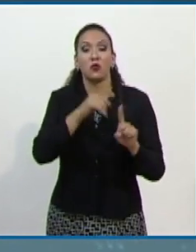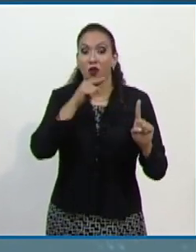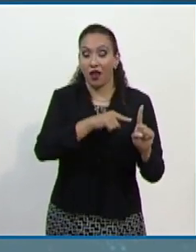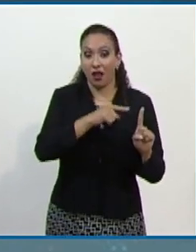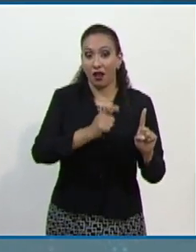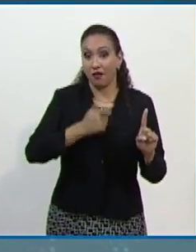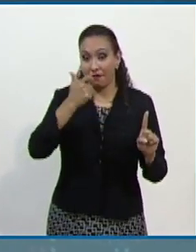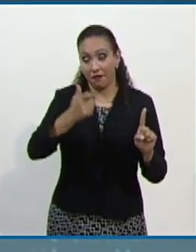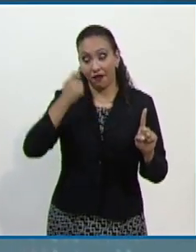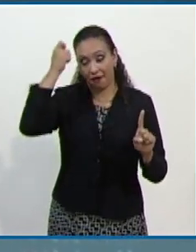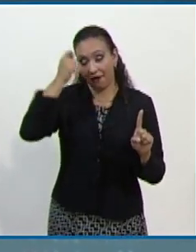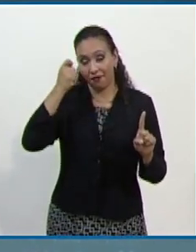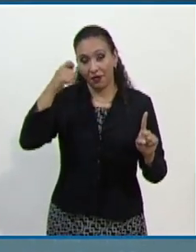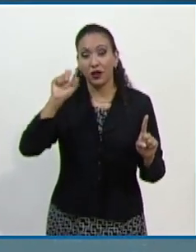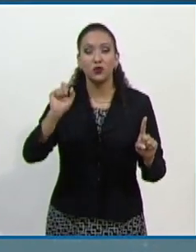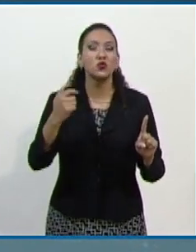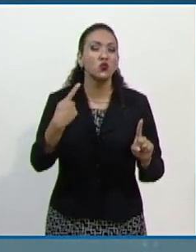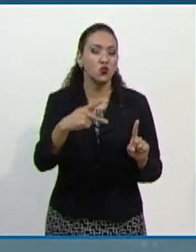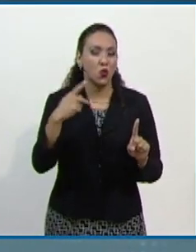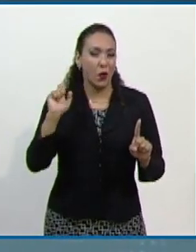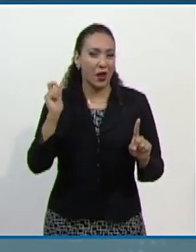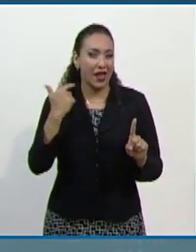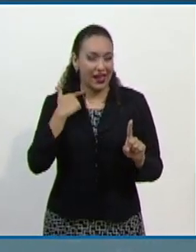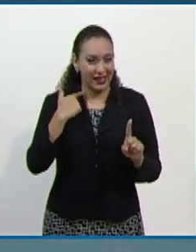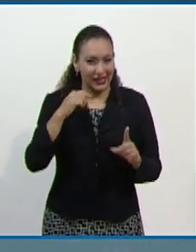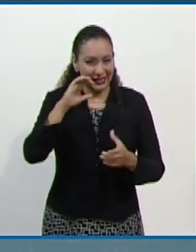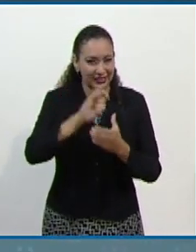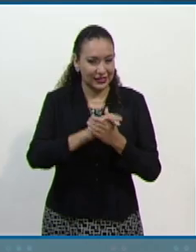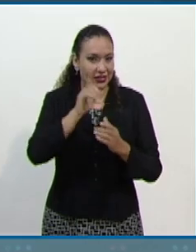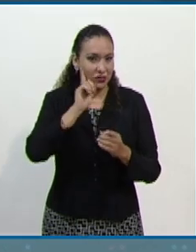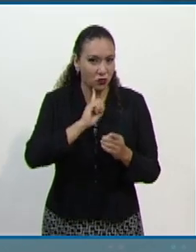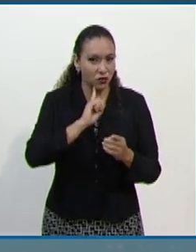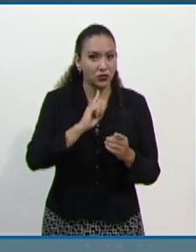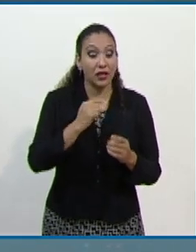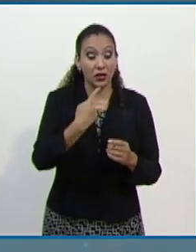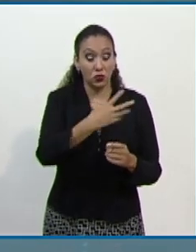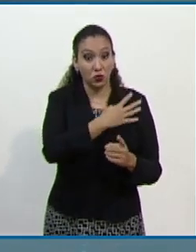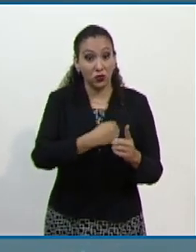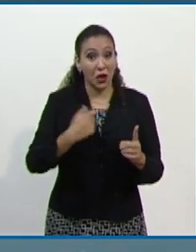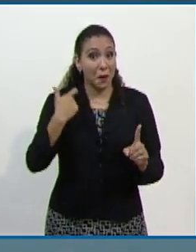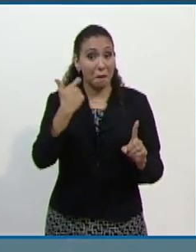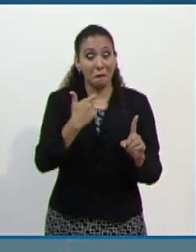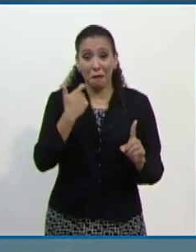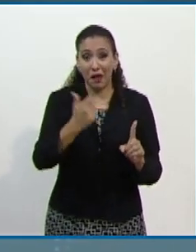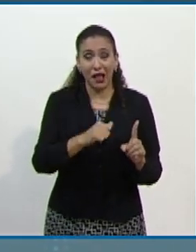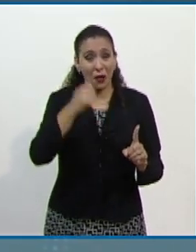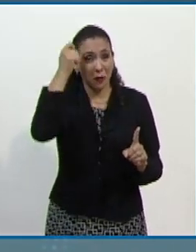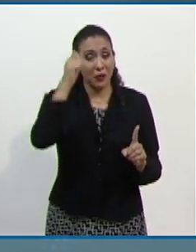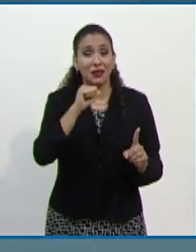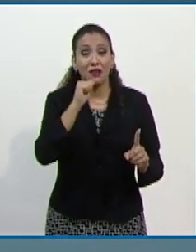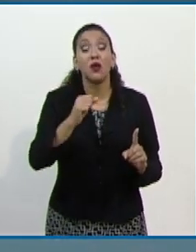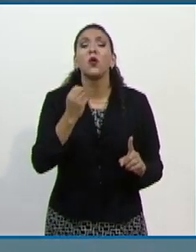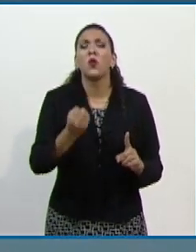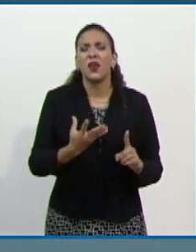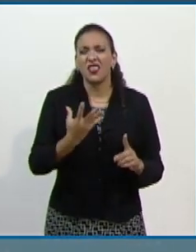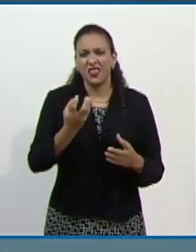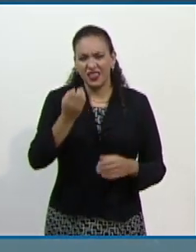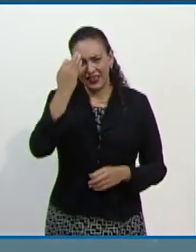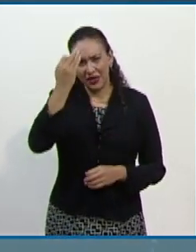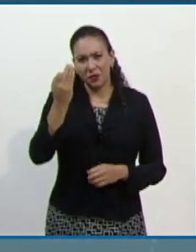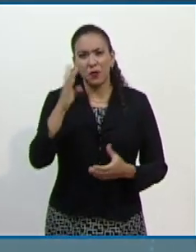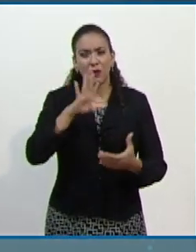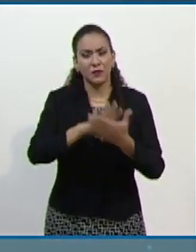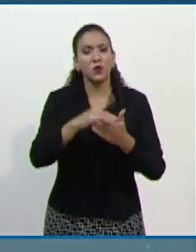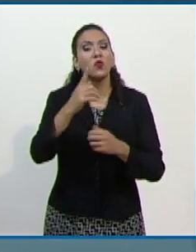obligación alimentaria a su exesposa y sus 2 hijos durante 9 años. La pena incluye 1 año de prisión, la suspensión de sus